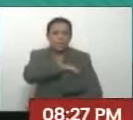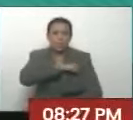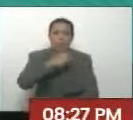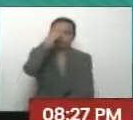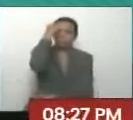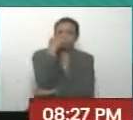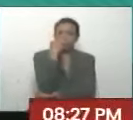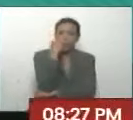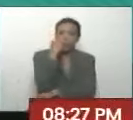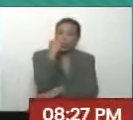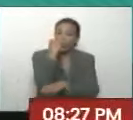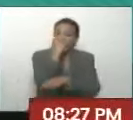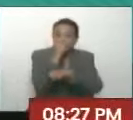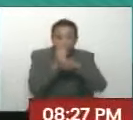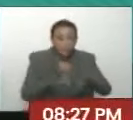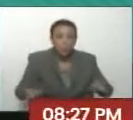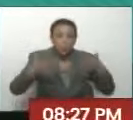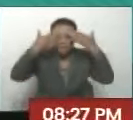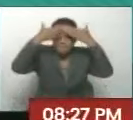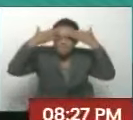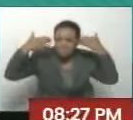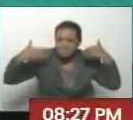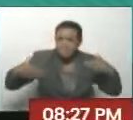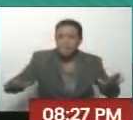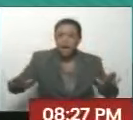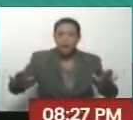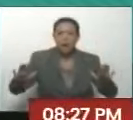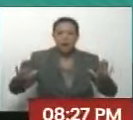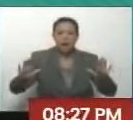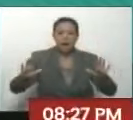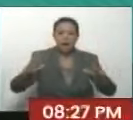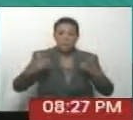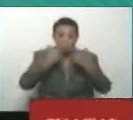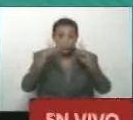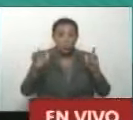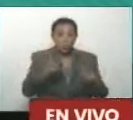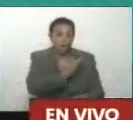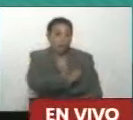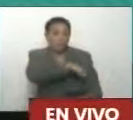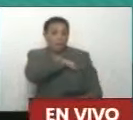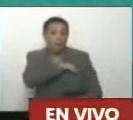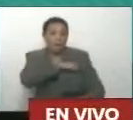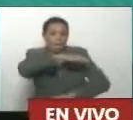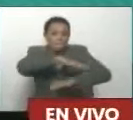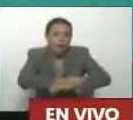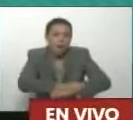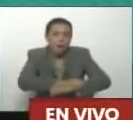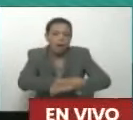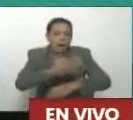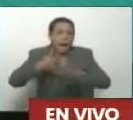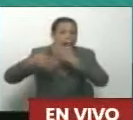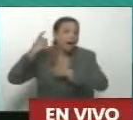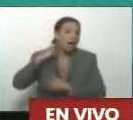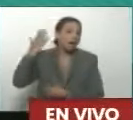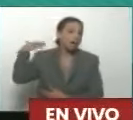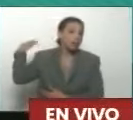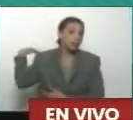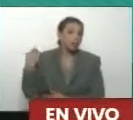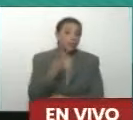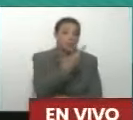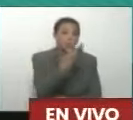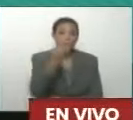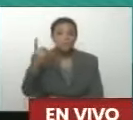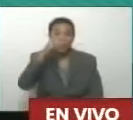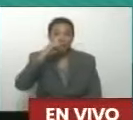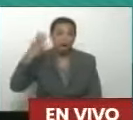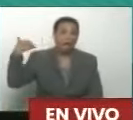culturalmente, mentalmente, políticamente en nuestras sociedades, porque vencimos a los colonialistas españoles hace 200